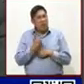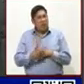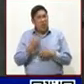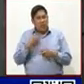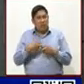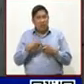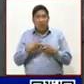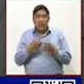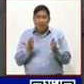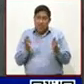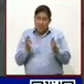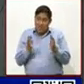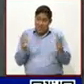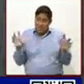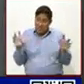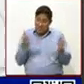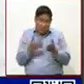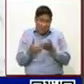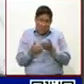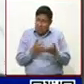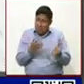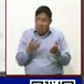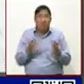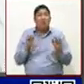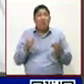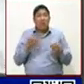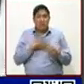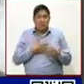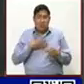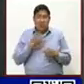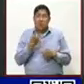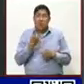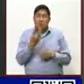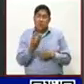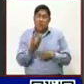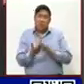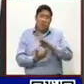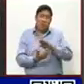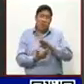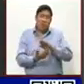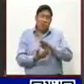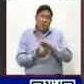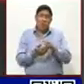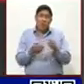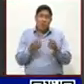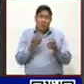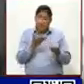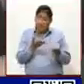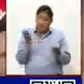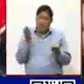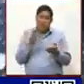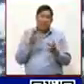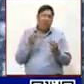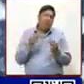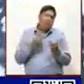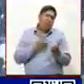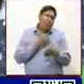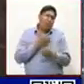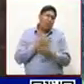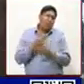una cocinita chiquitito, eso va a conseguir también, por favor. ¿La cocinita quieres? Sí, cocinita, mira, esto no